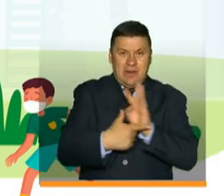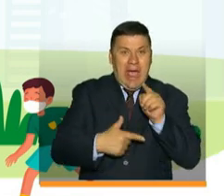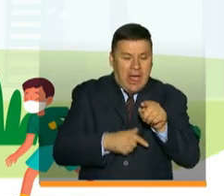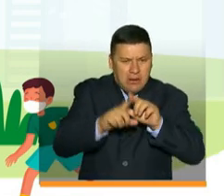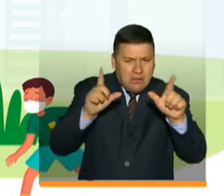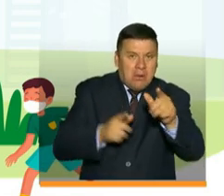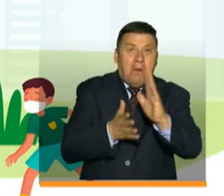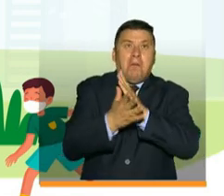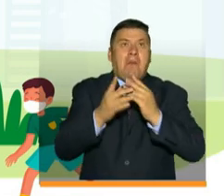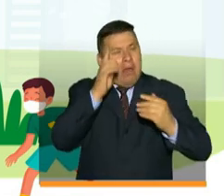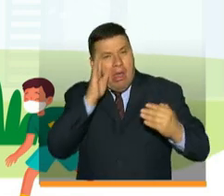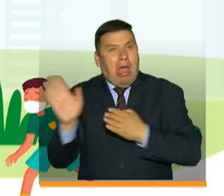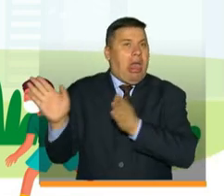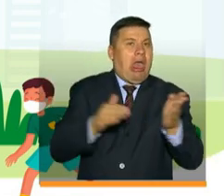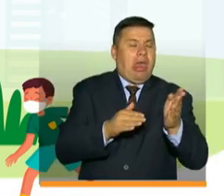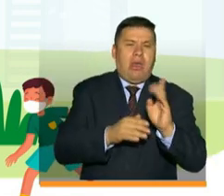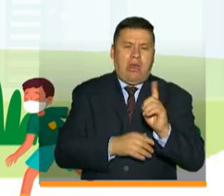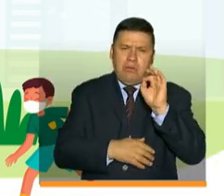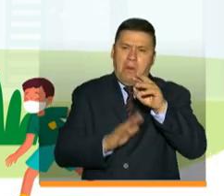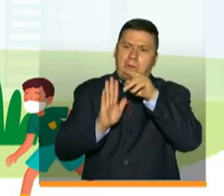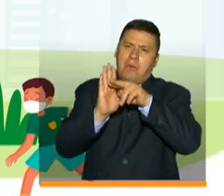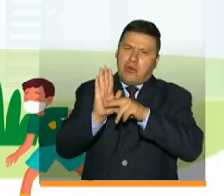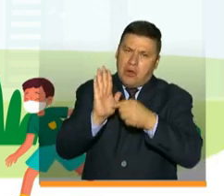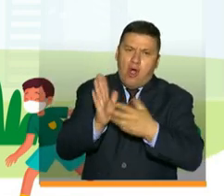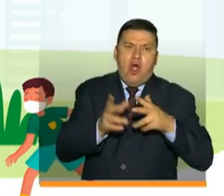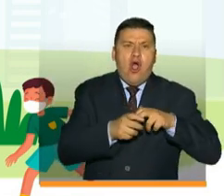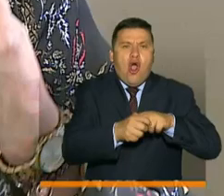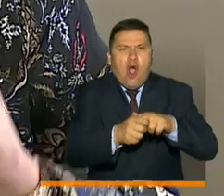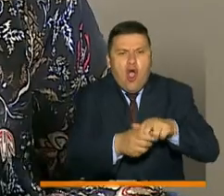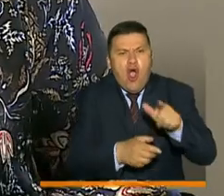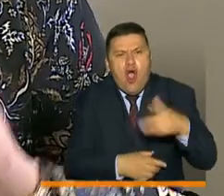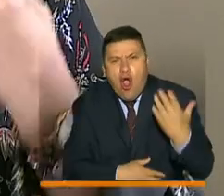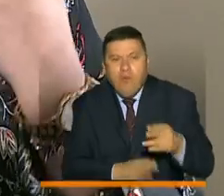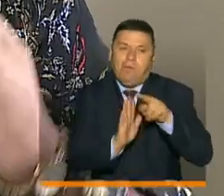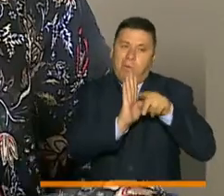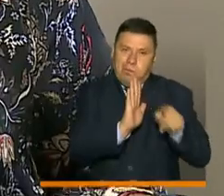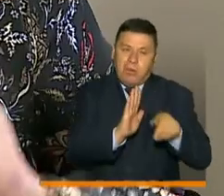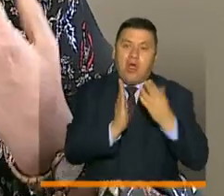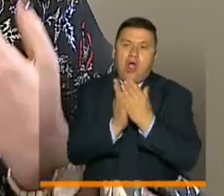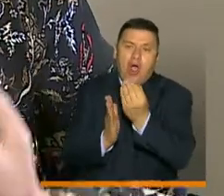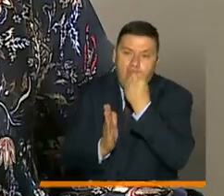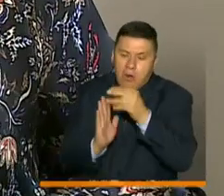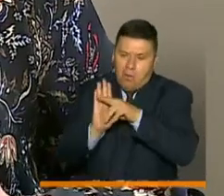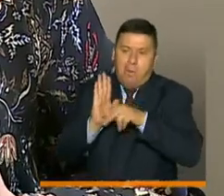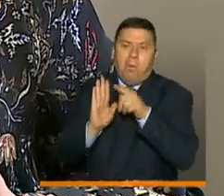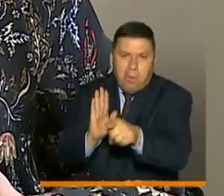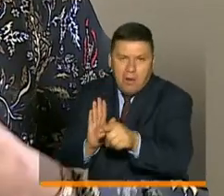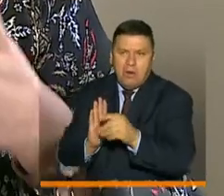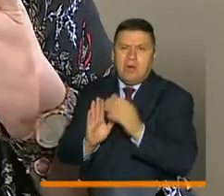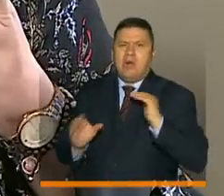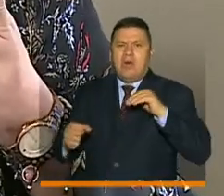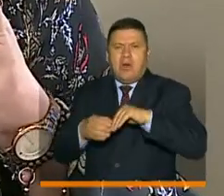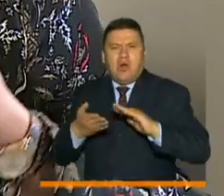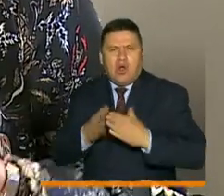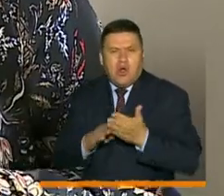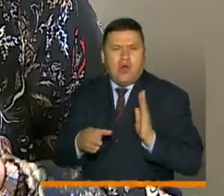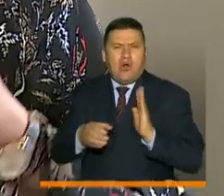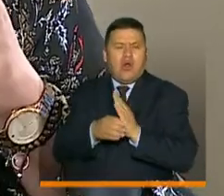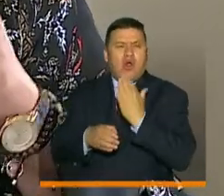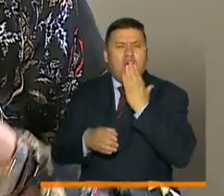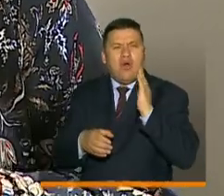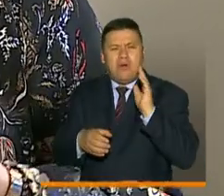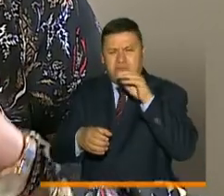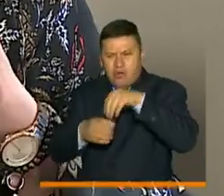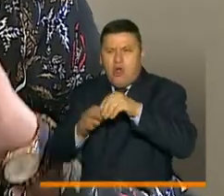hay desinformación. El protocolo tiene detalles de transporte escolar, alimentación escolar, primera infancia, comunidades indígenas, protocolos para